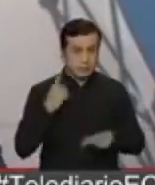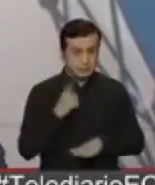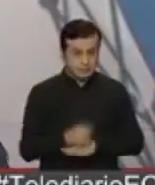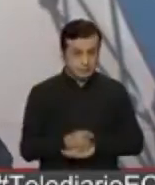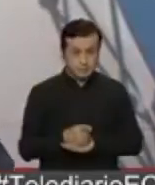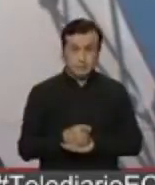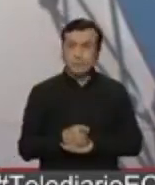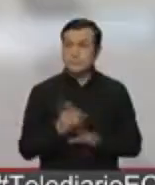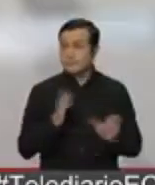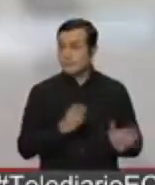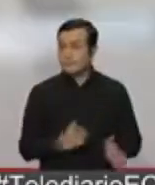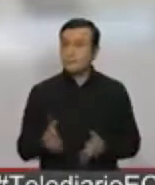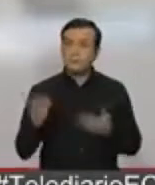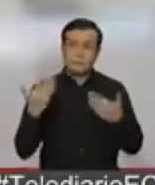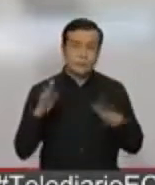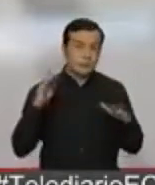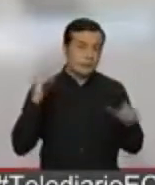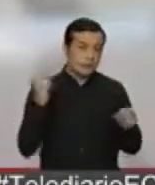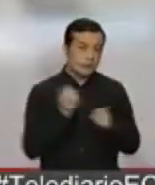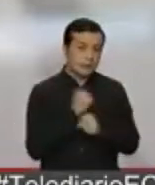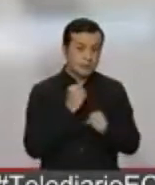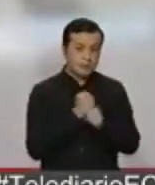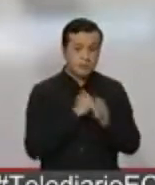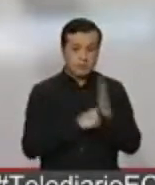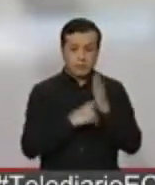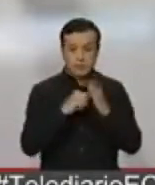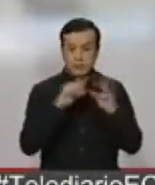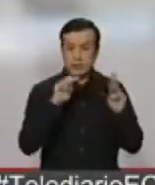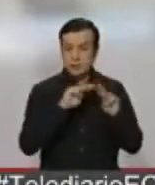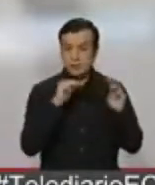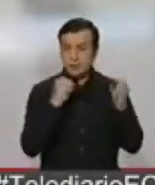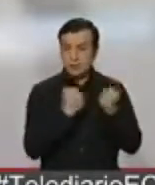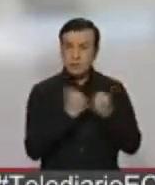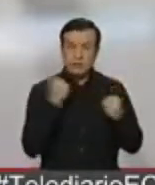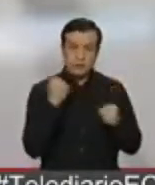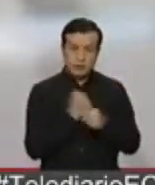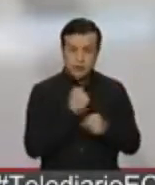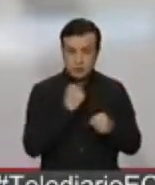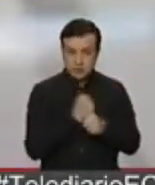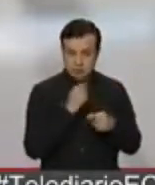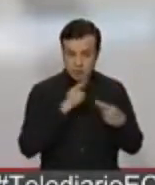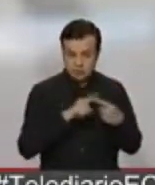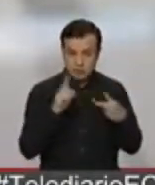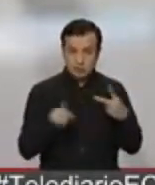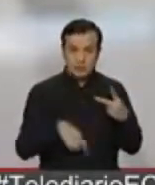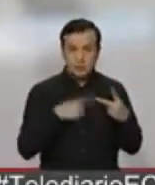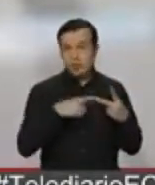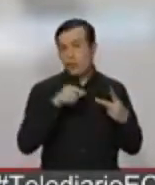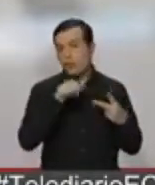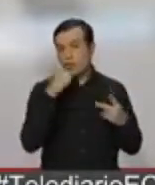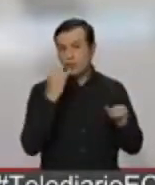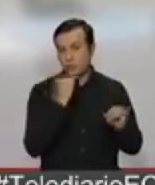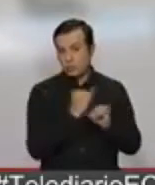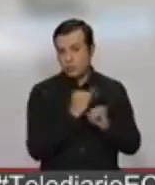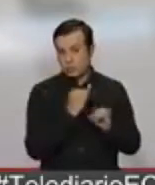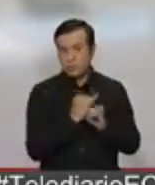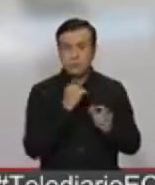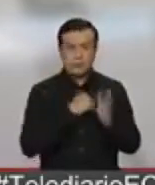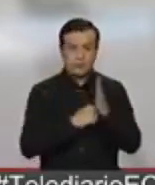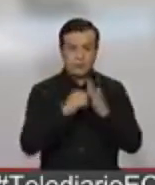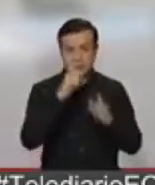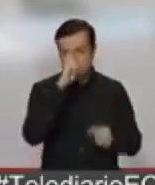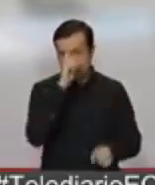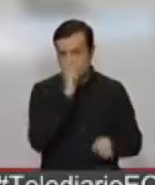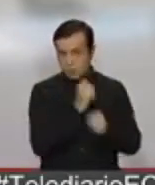república bueno hemos venido trabajando con el ministerio de inclusión económica y social y también con otras entidades como el ministerio del trabajo y el